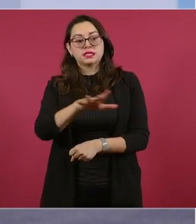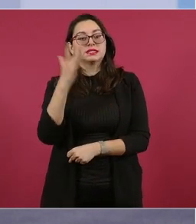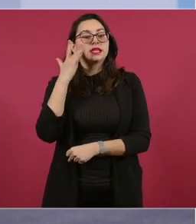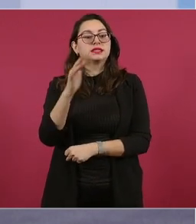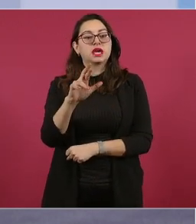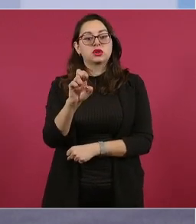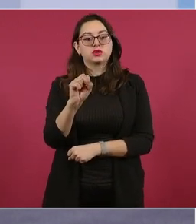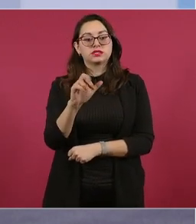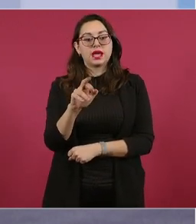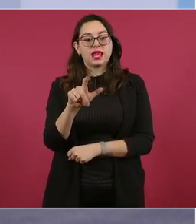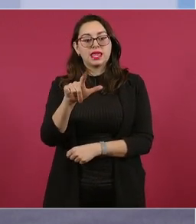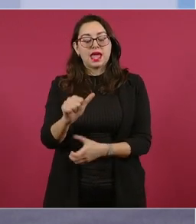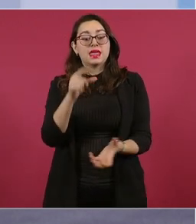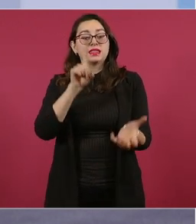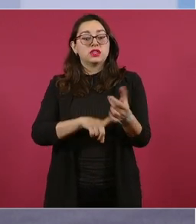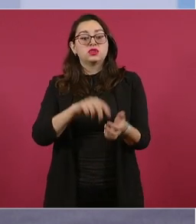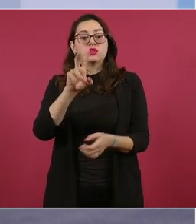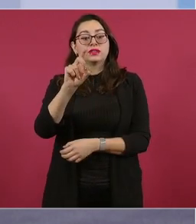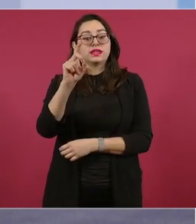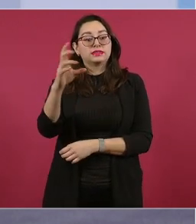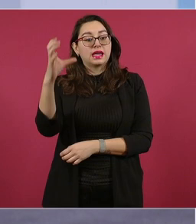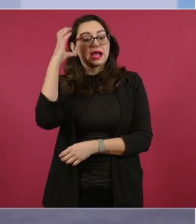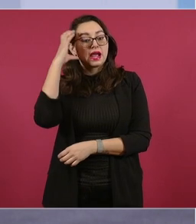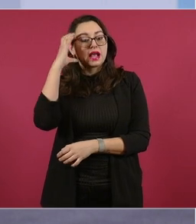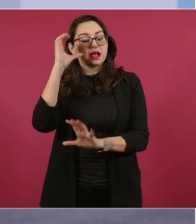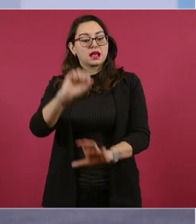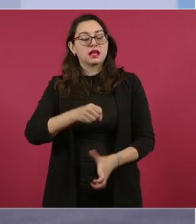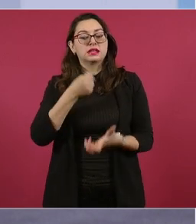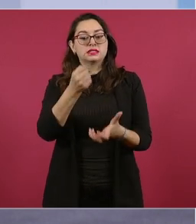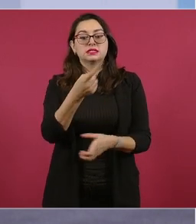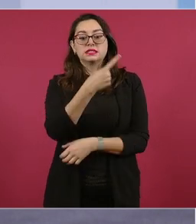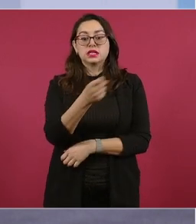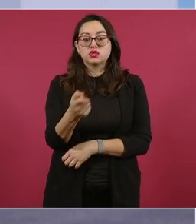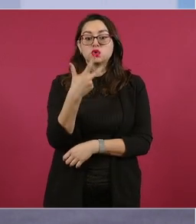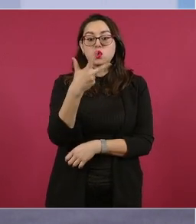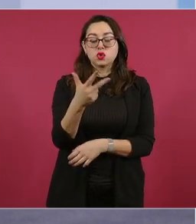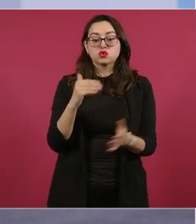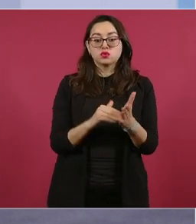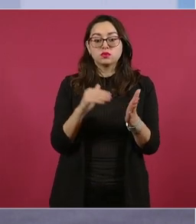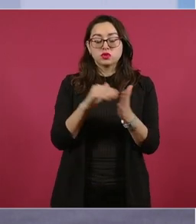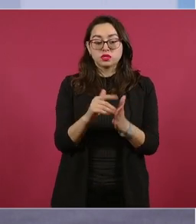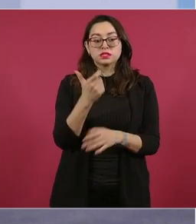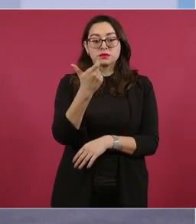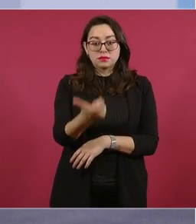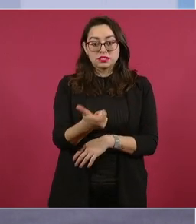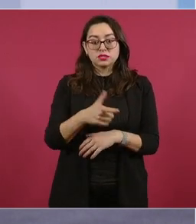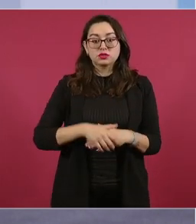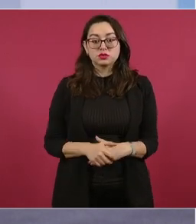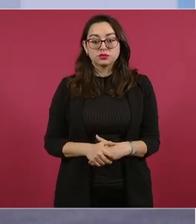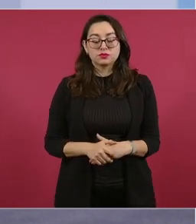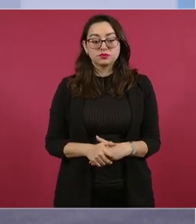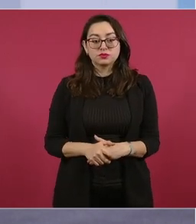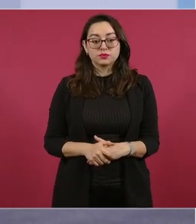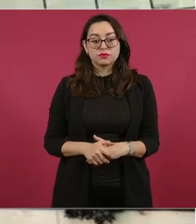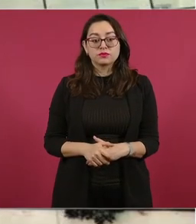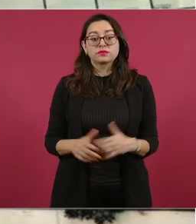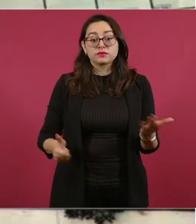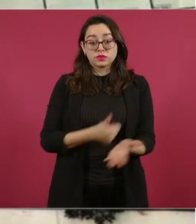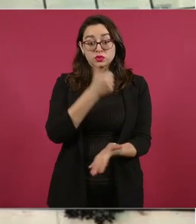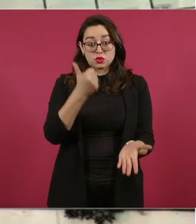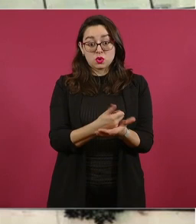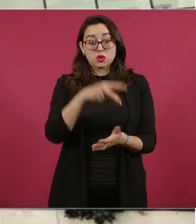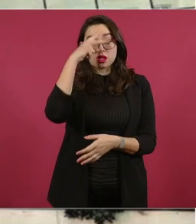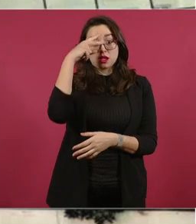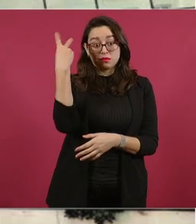de 30 camas que ha recibido una inversión de 108 millones de pesos para concluirlo y equiparlo. La siguiente, en la Ciudad de México